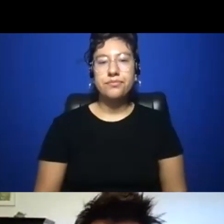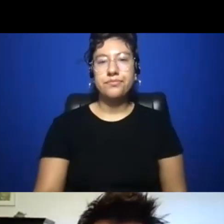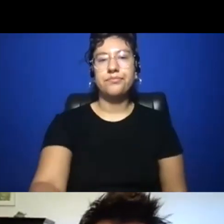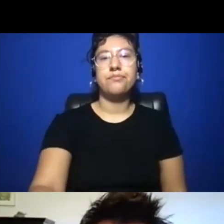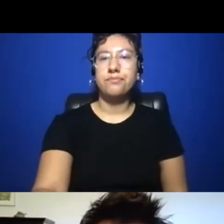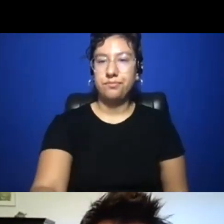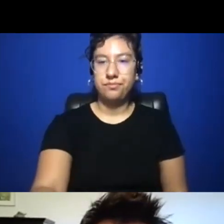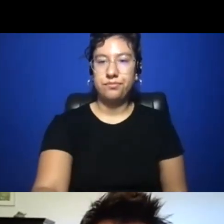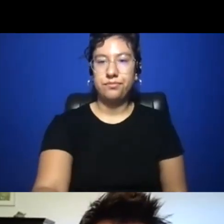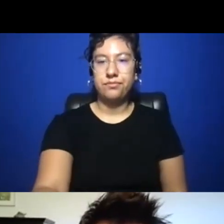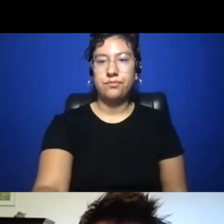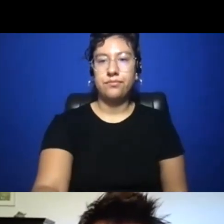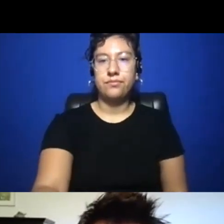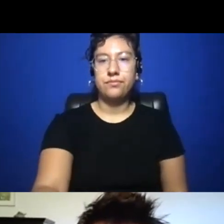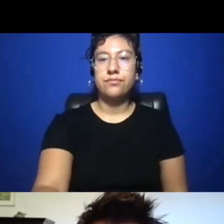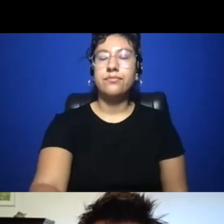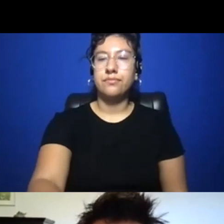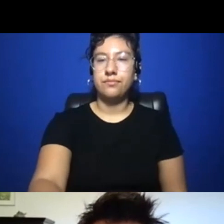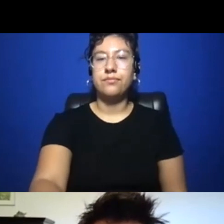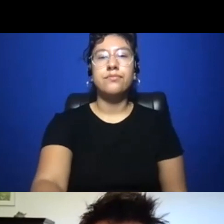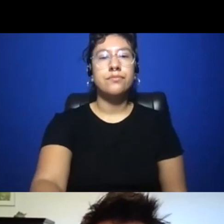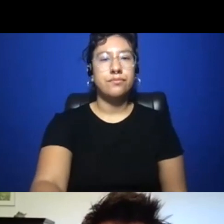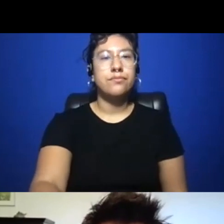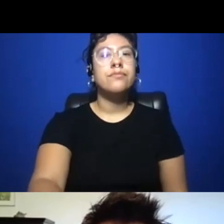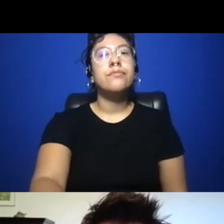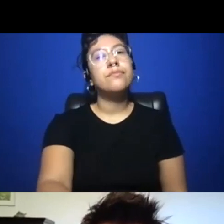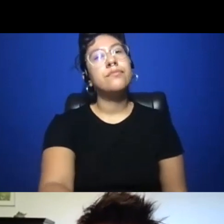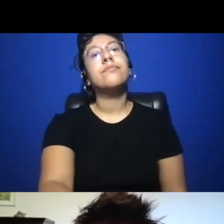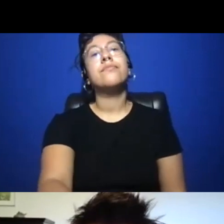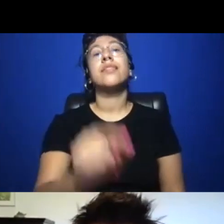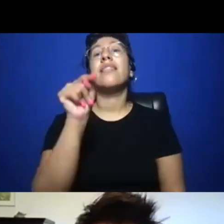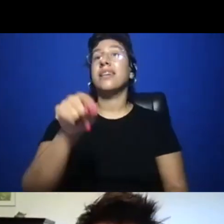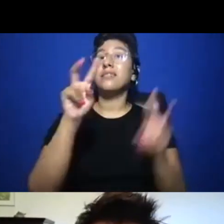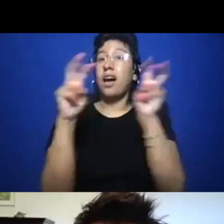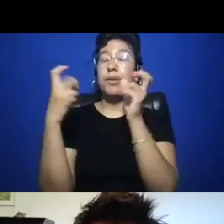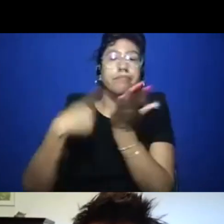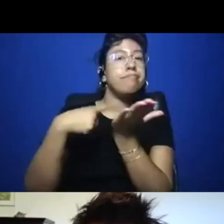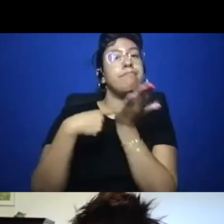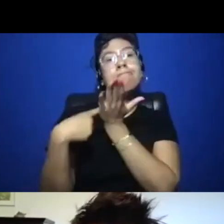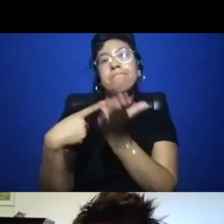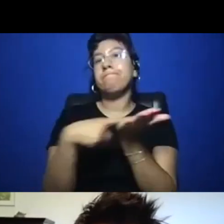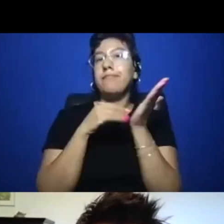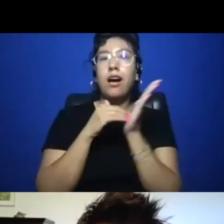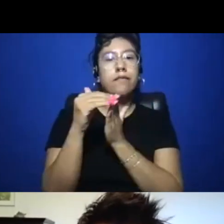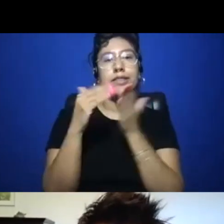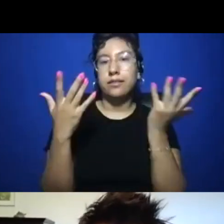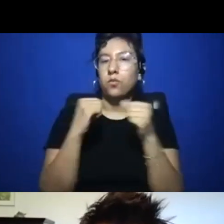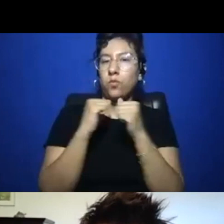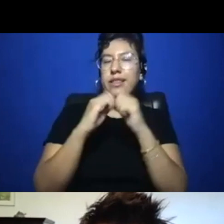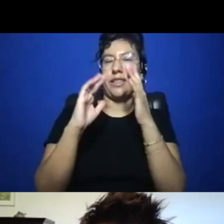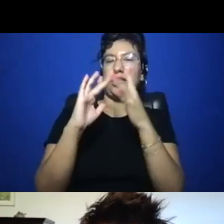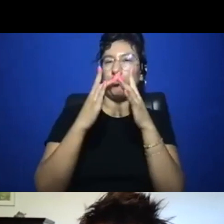Entonces, esto es un tema que frecuentemente escuchamos en seguridad digital, en espacio de seguridad